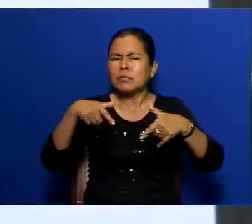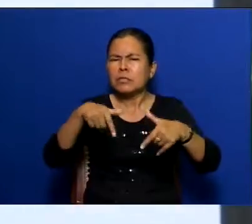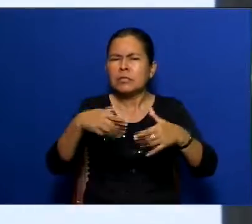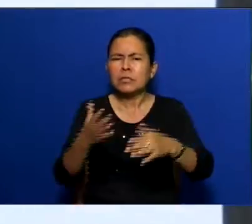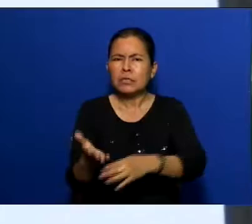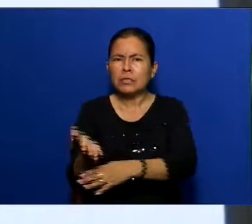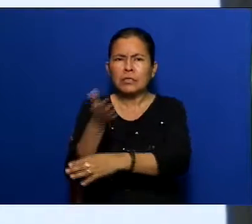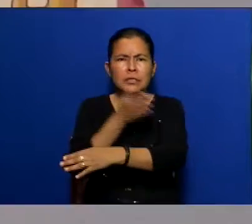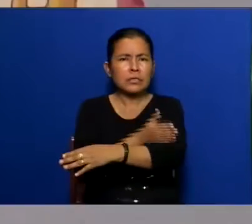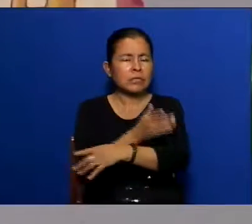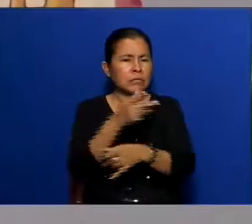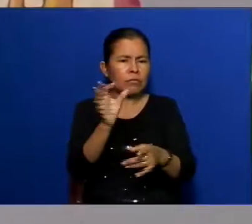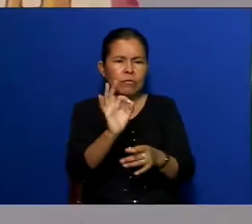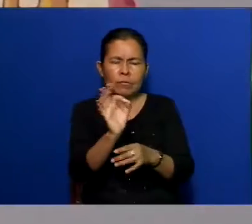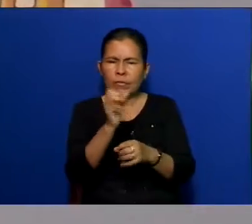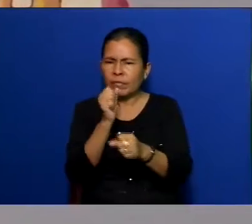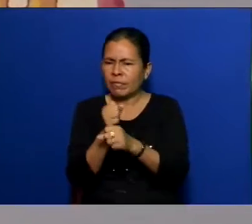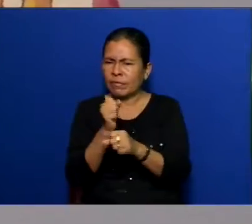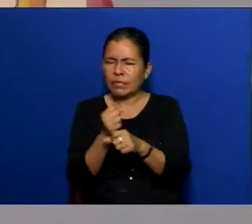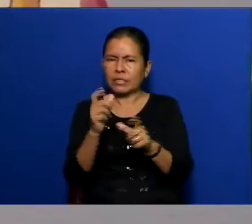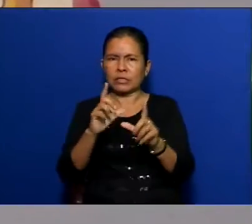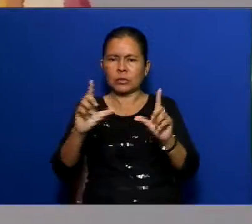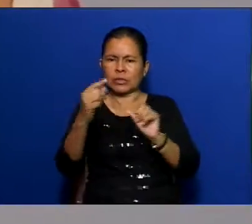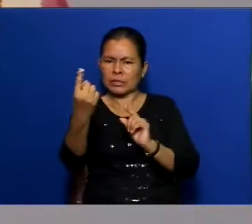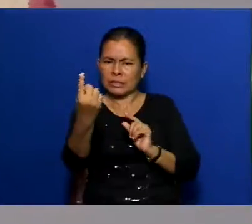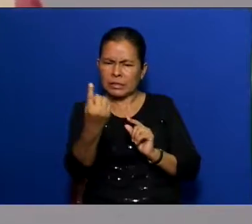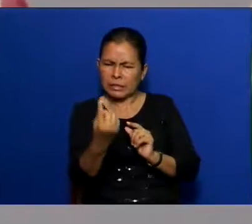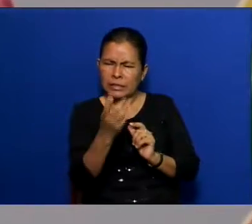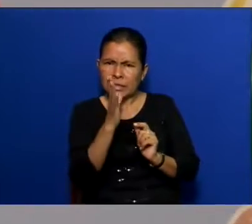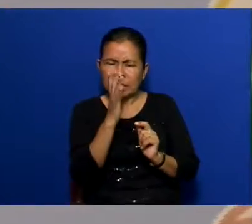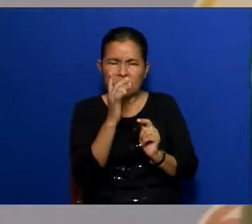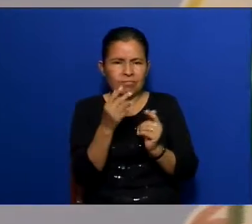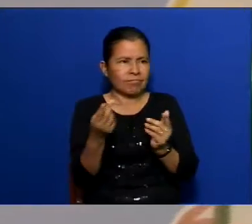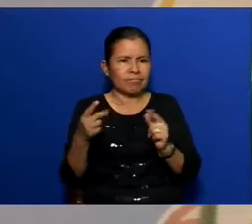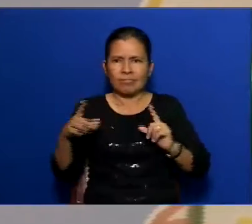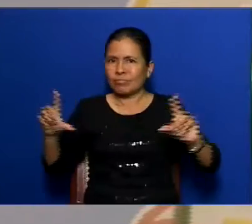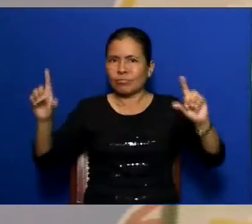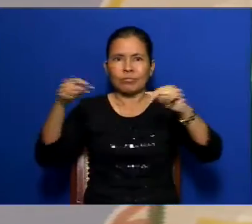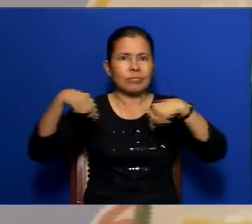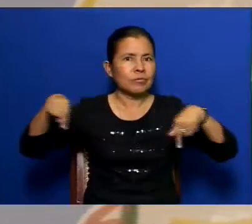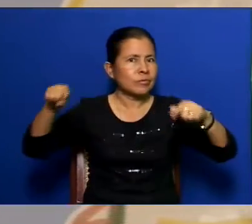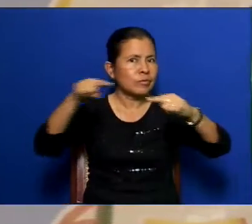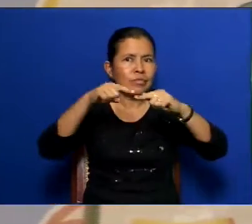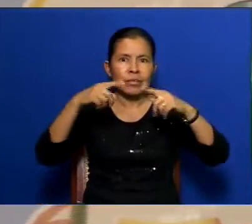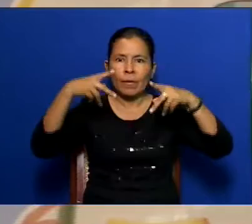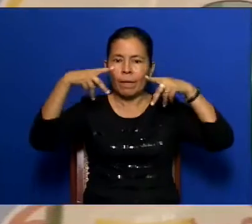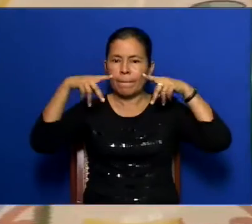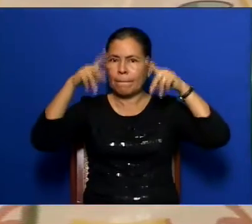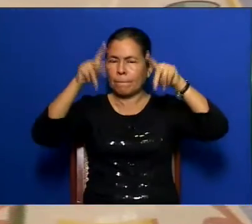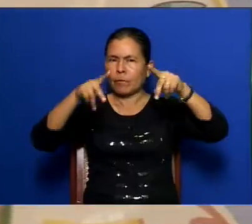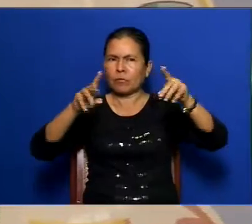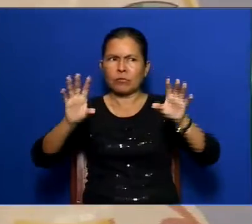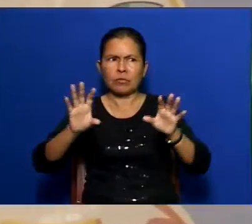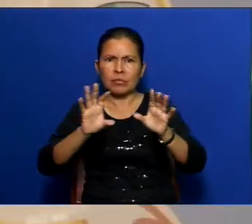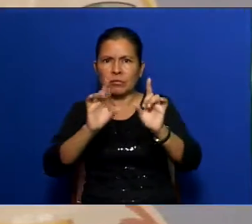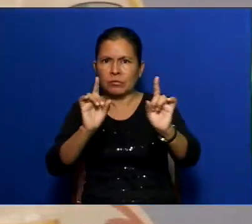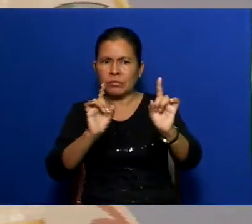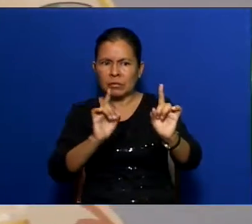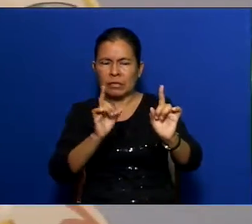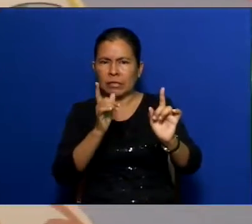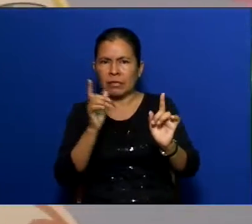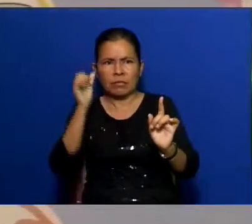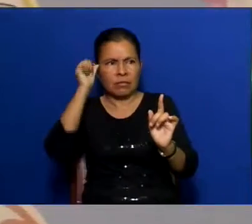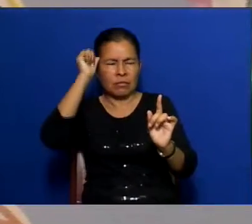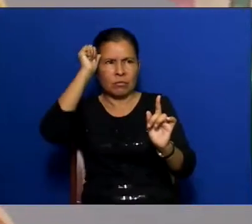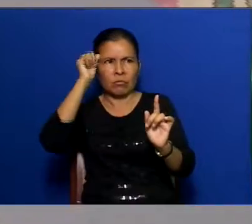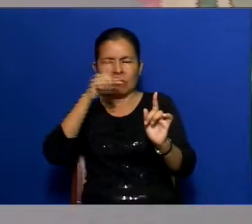que las condiciones en que estaban los niños no eran adecuadas, porque incluso muchas veces llegaban personas adultas heridas con